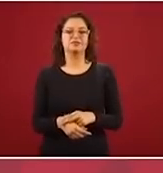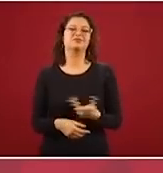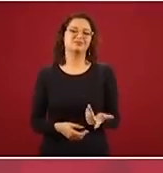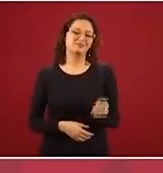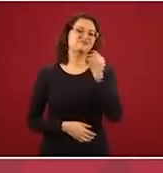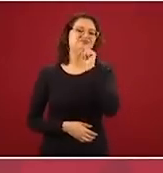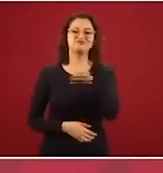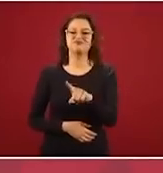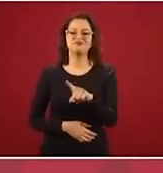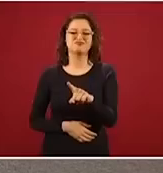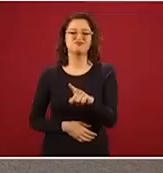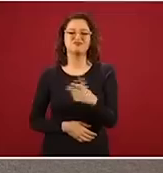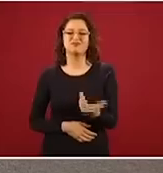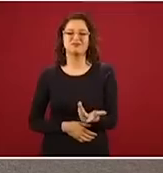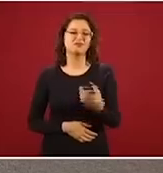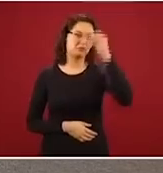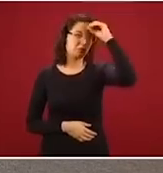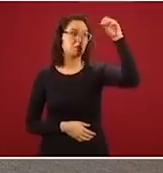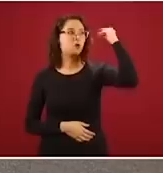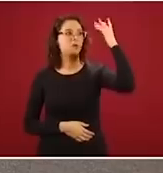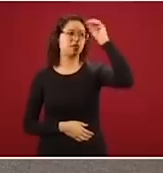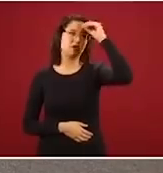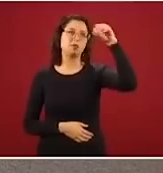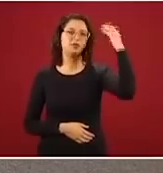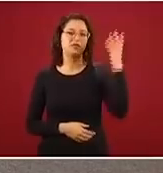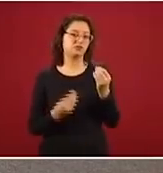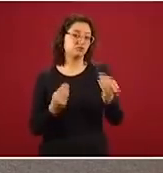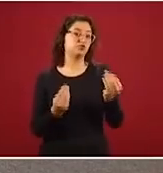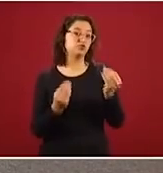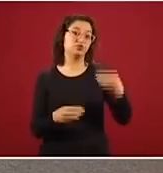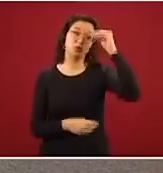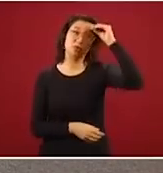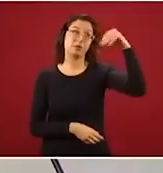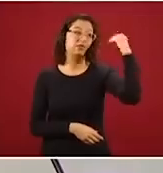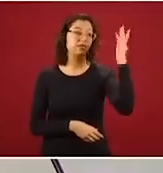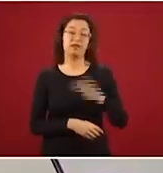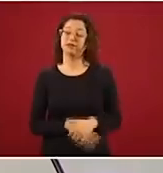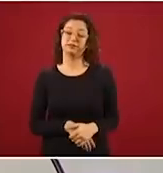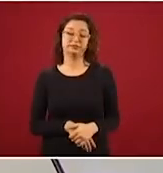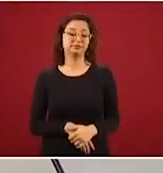también hay mucha amnesia en estos tiempos y se